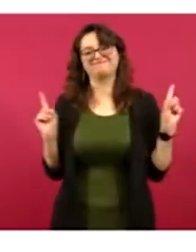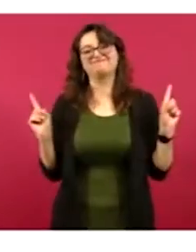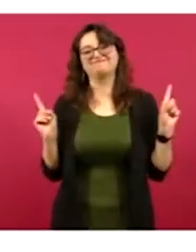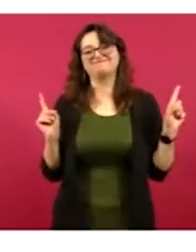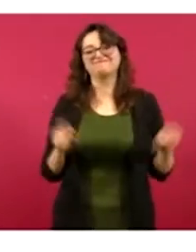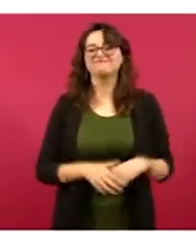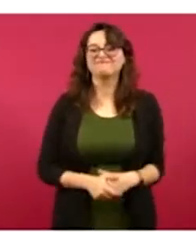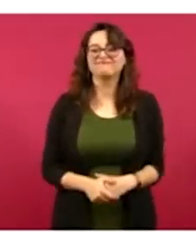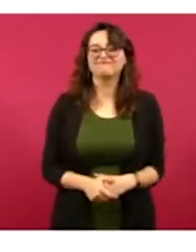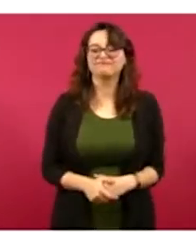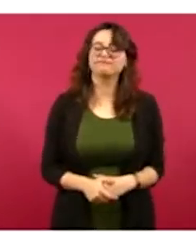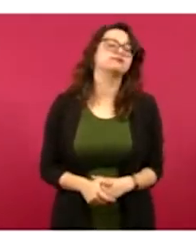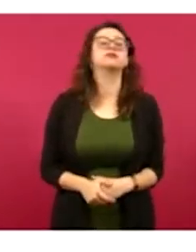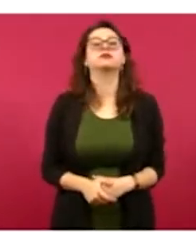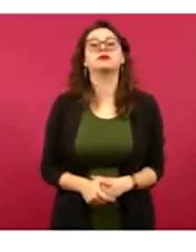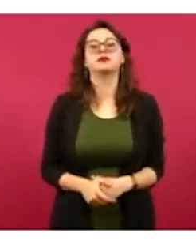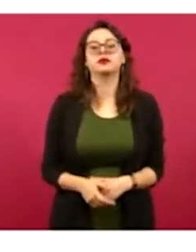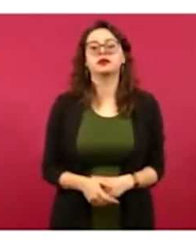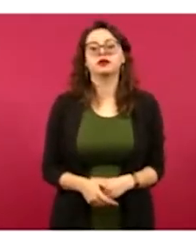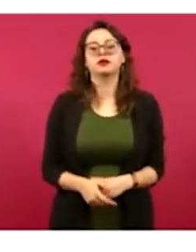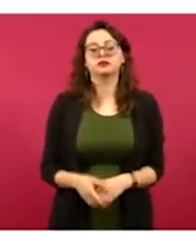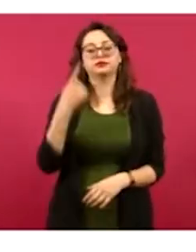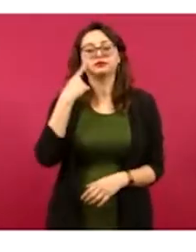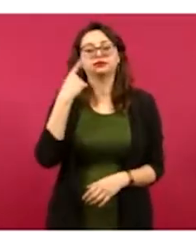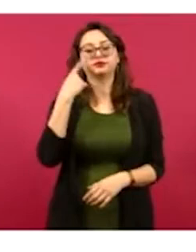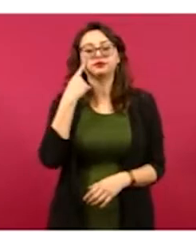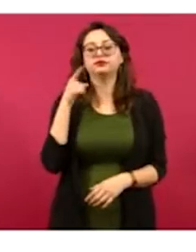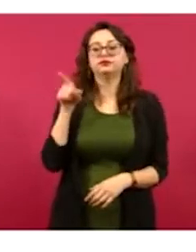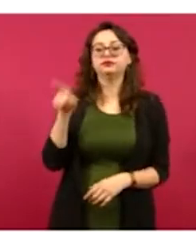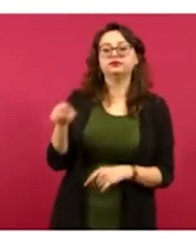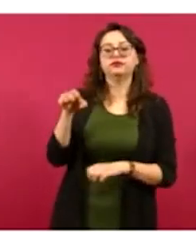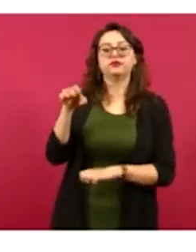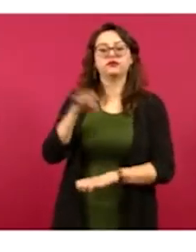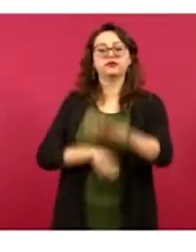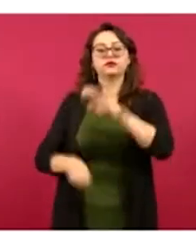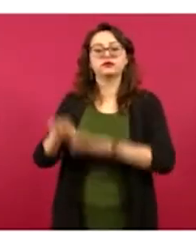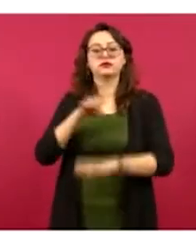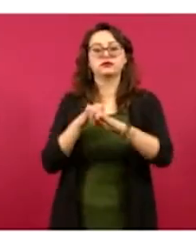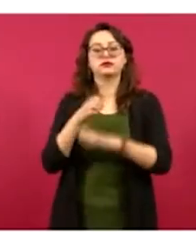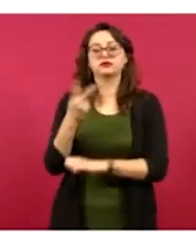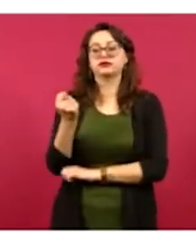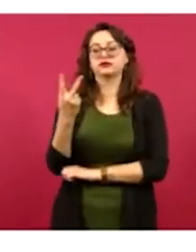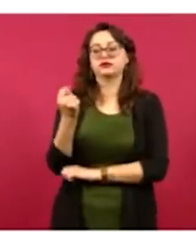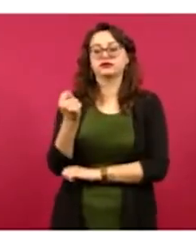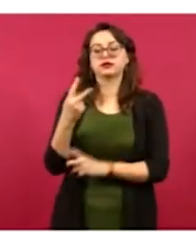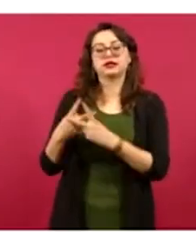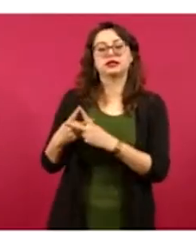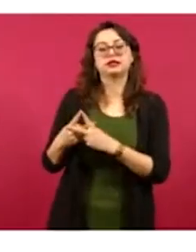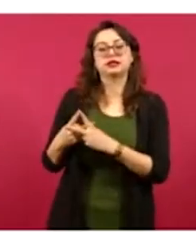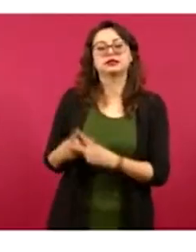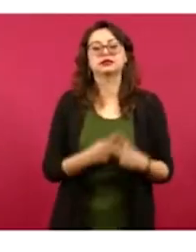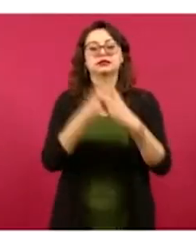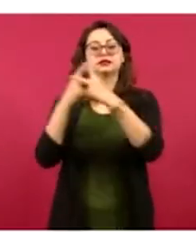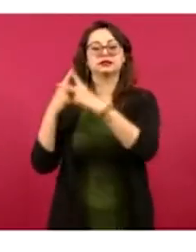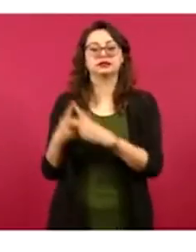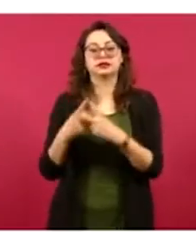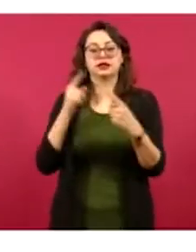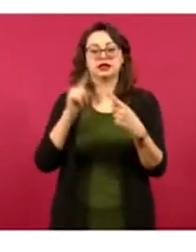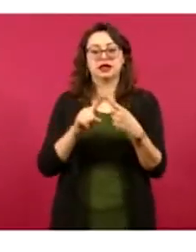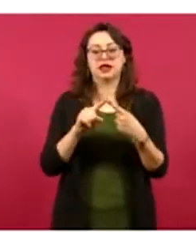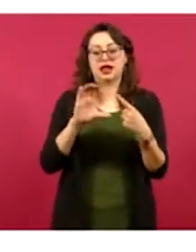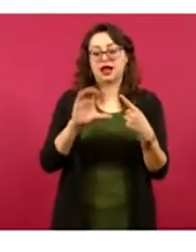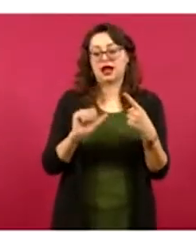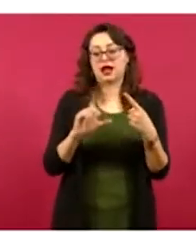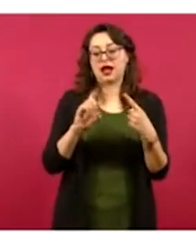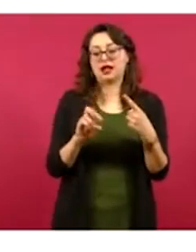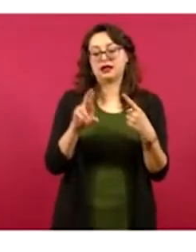con Felipe Calderón y Peña Nieto, y que conste que tú fuiste